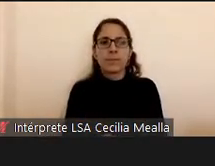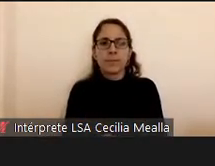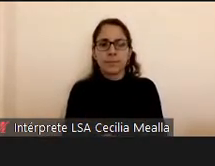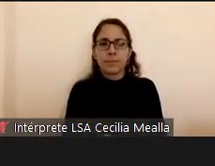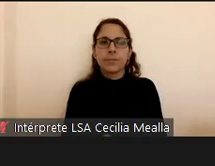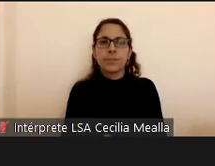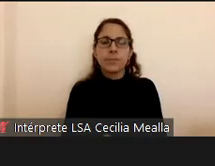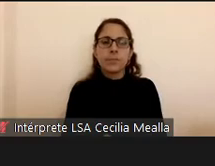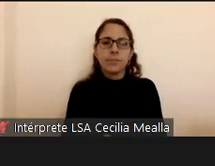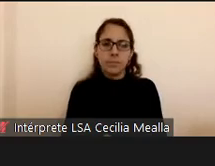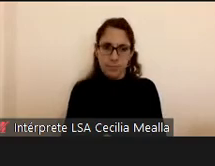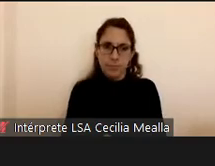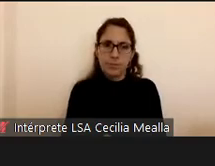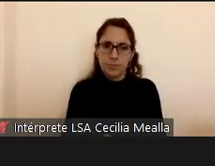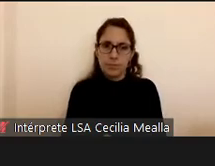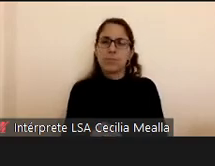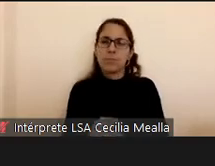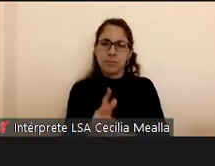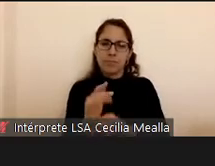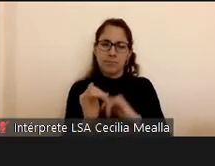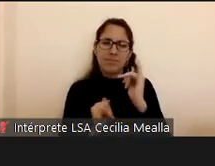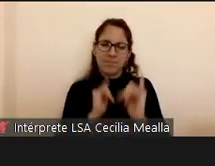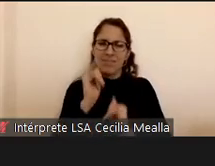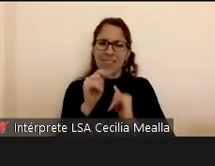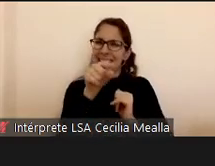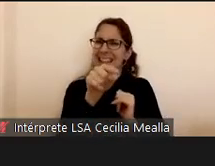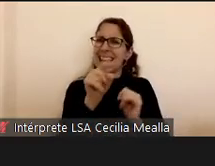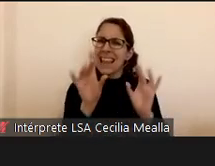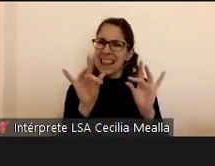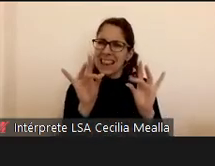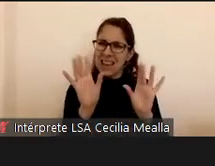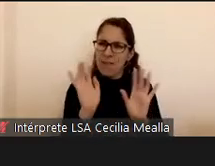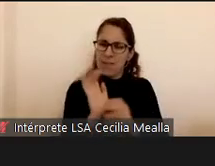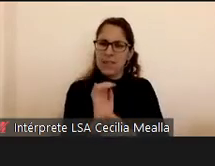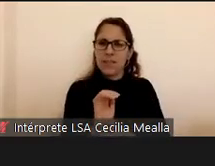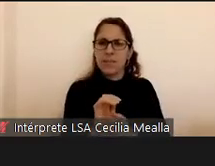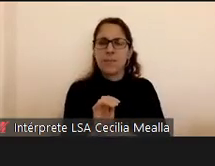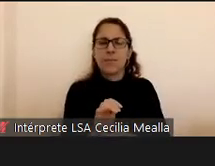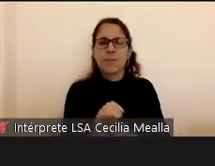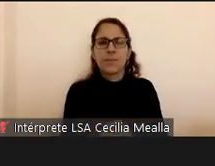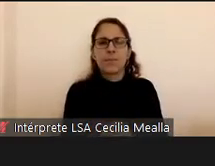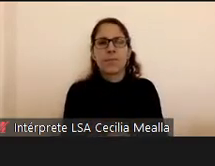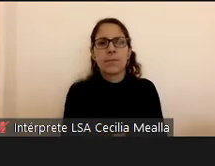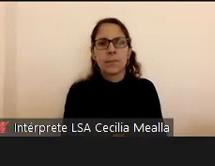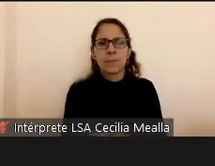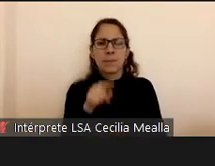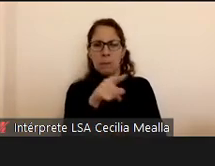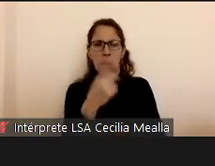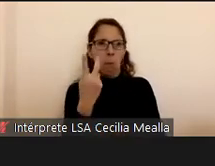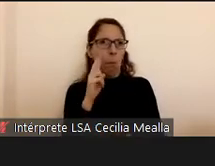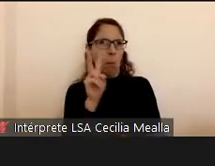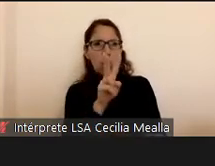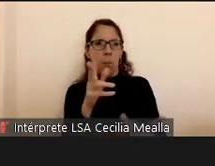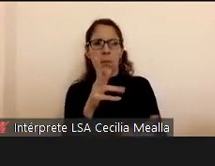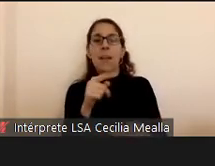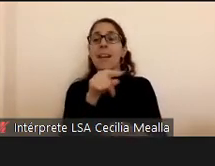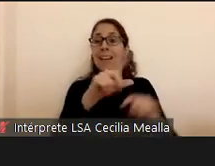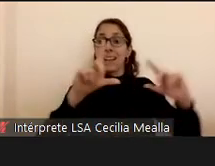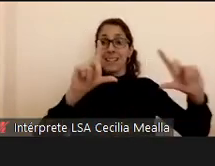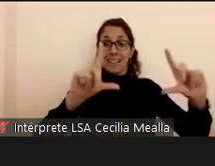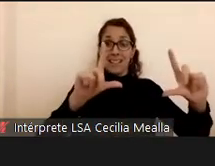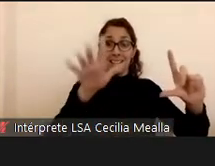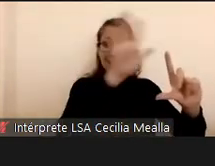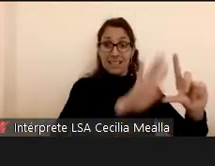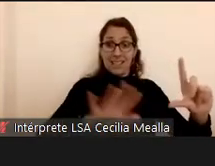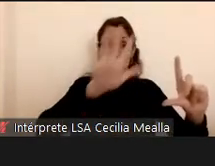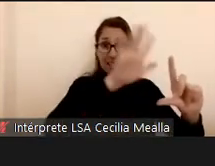Bueno, yo les voy a decir porque es medio difícil esto de descubrir. La primera es la de